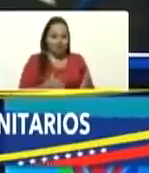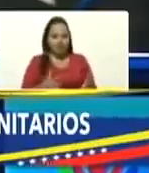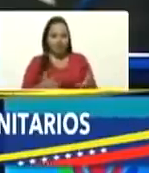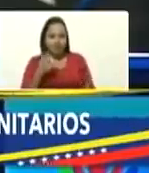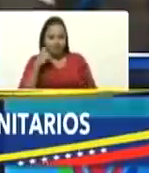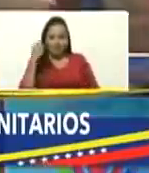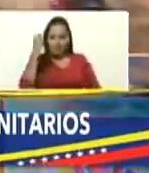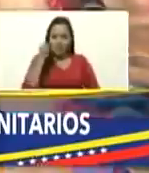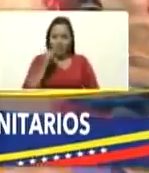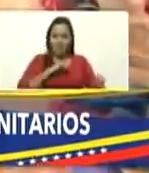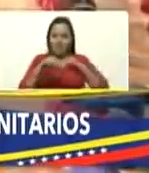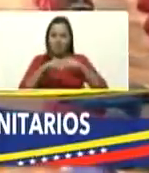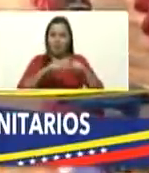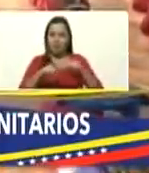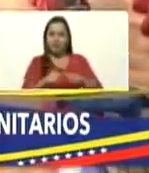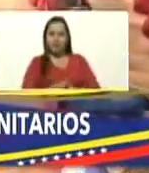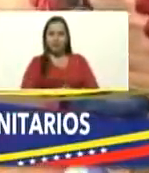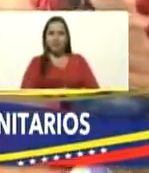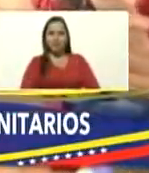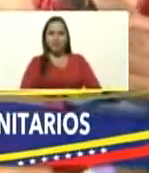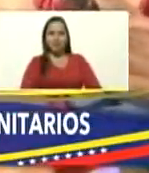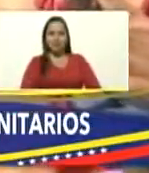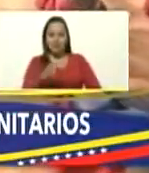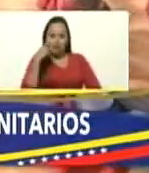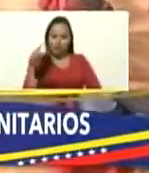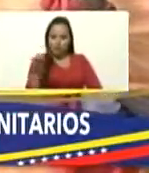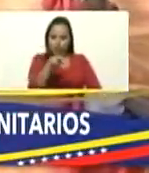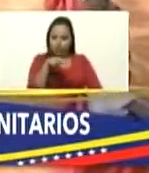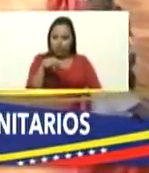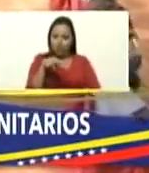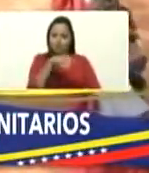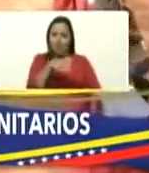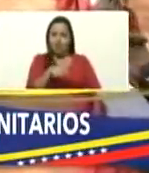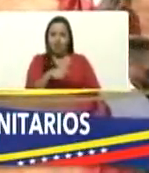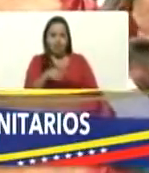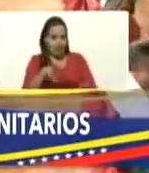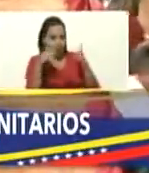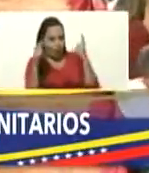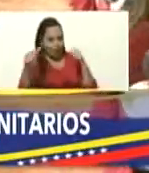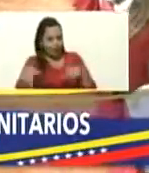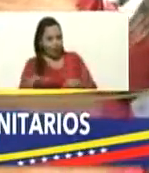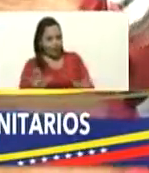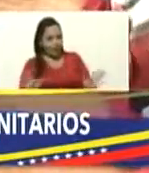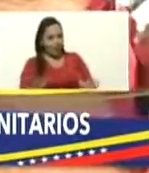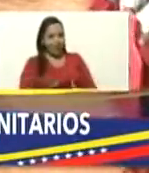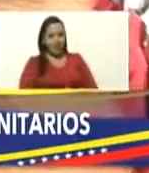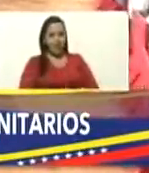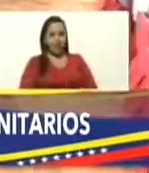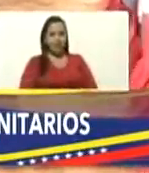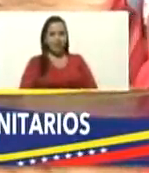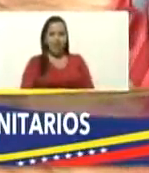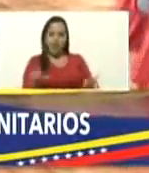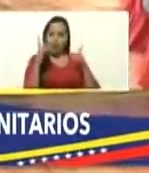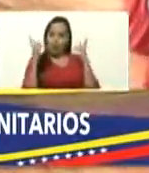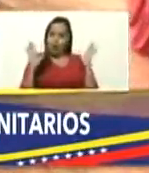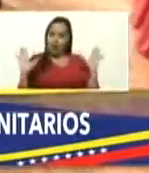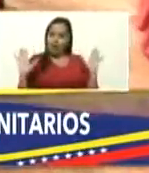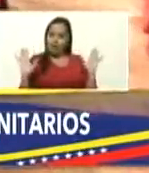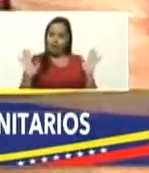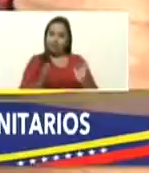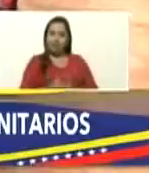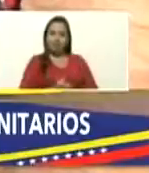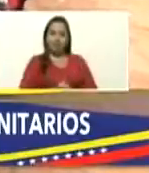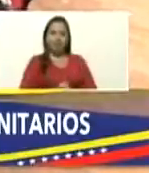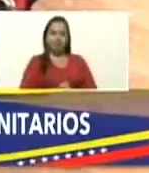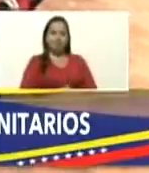estaba temblando. Yo veo que ustedes están así como que... Y en La Guaira. En La Guaira.